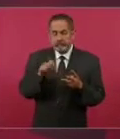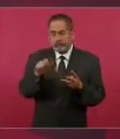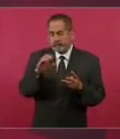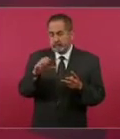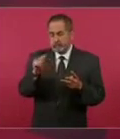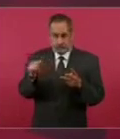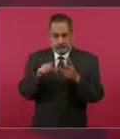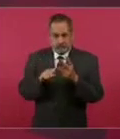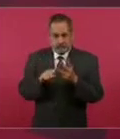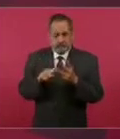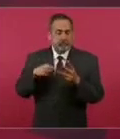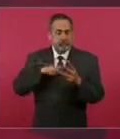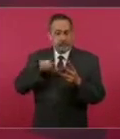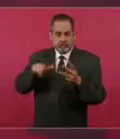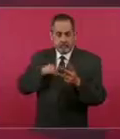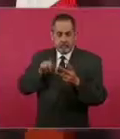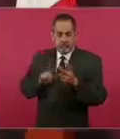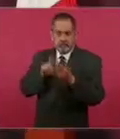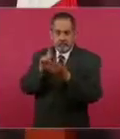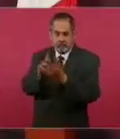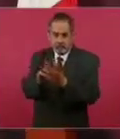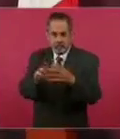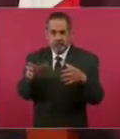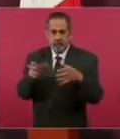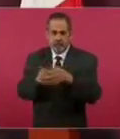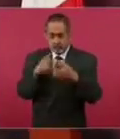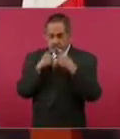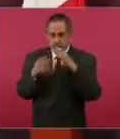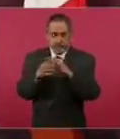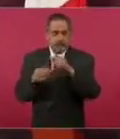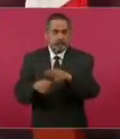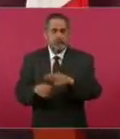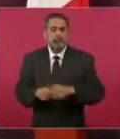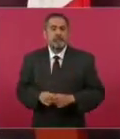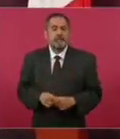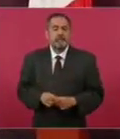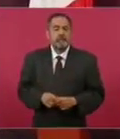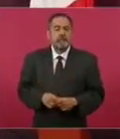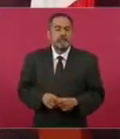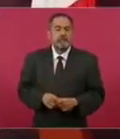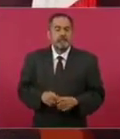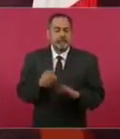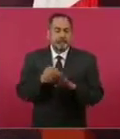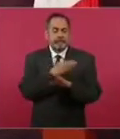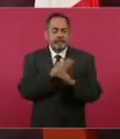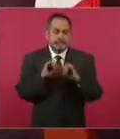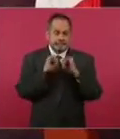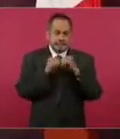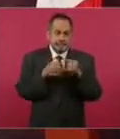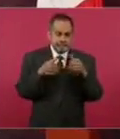y yo voy a estar después, porque tengo una reunión